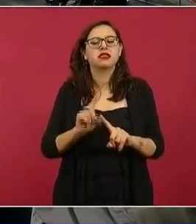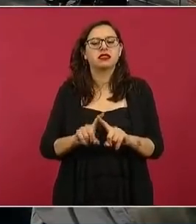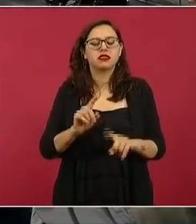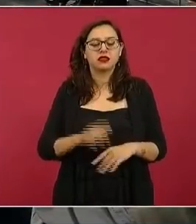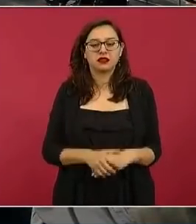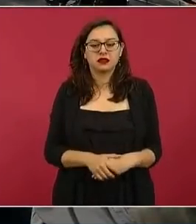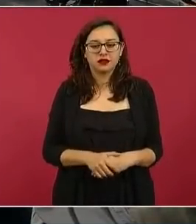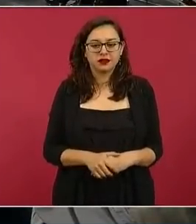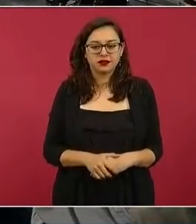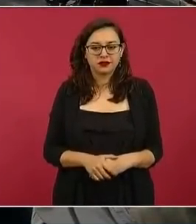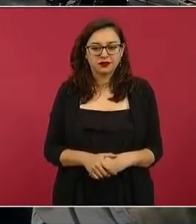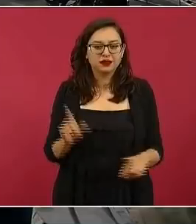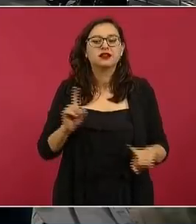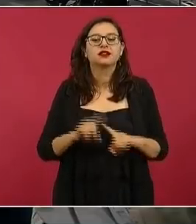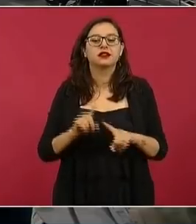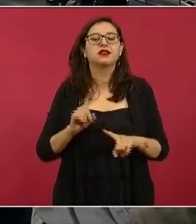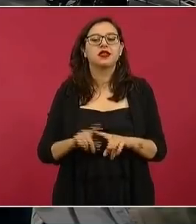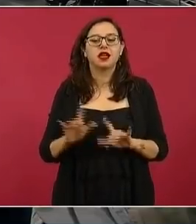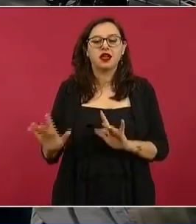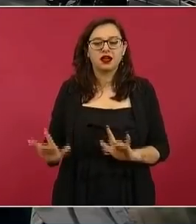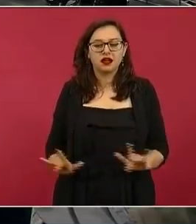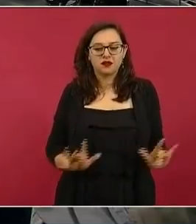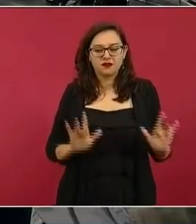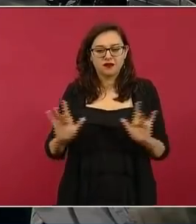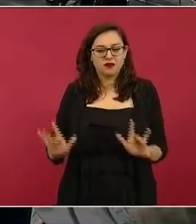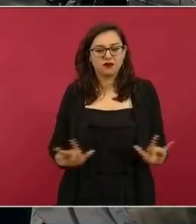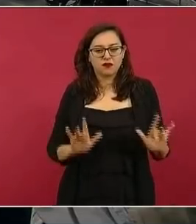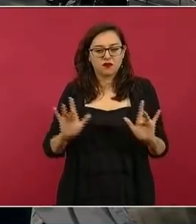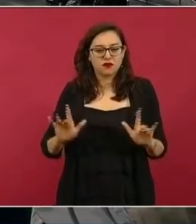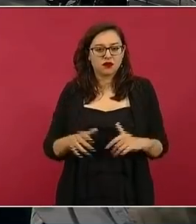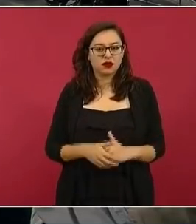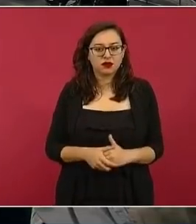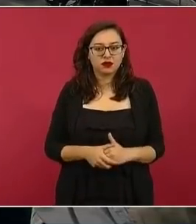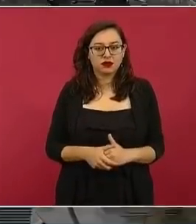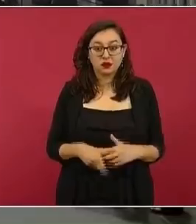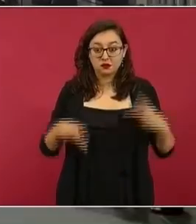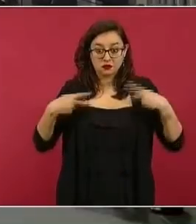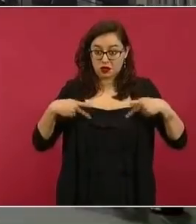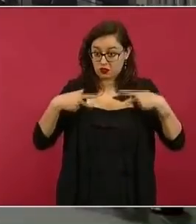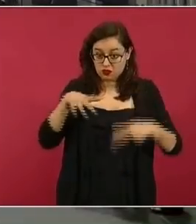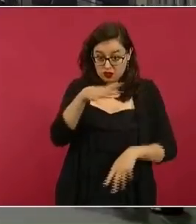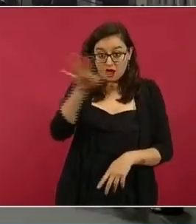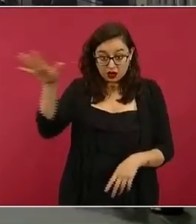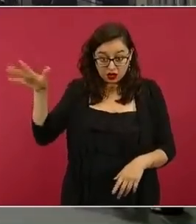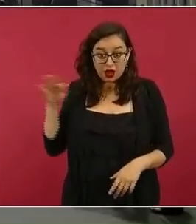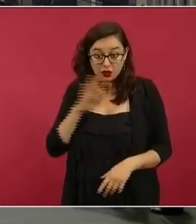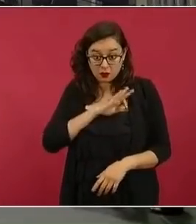cualquier ciudadano. Esos son despachos de abogados,